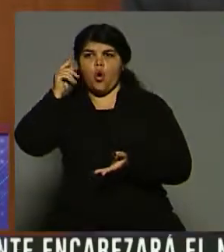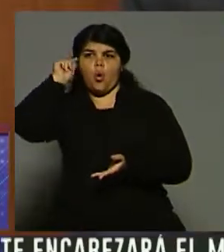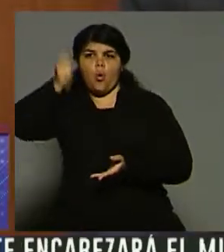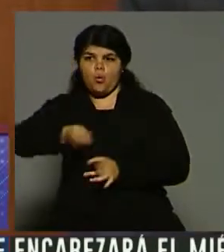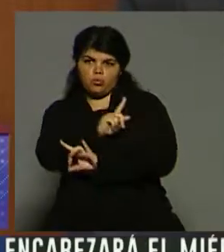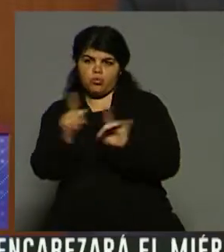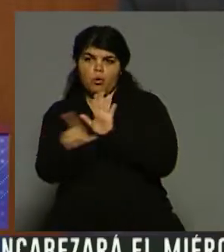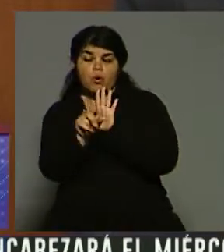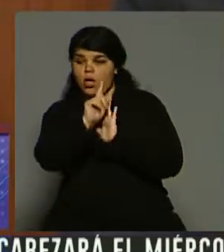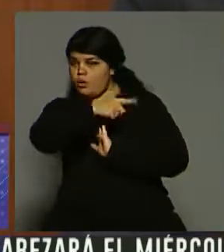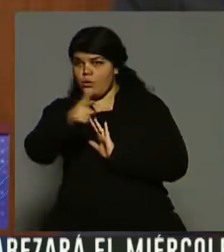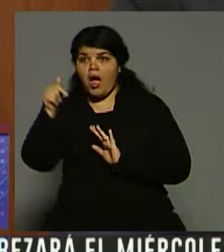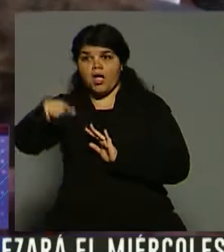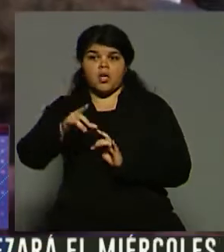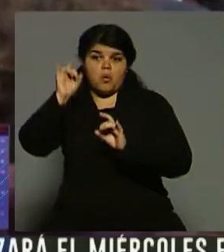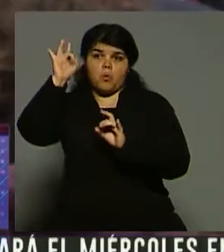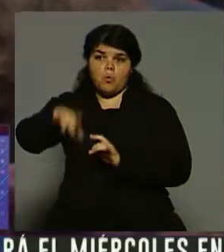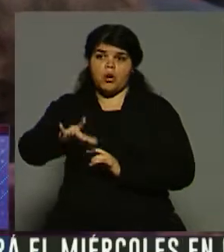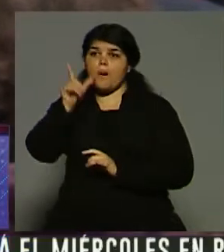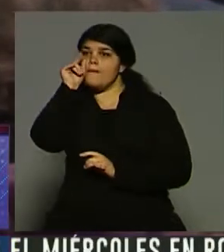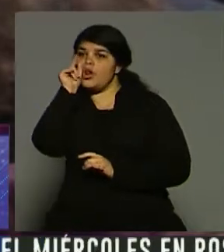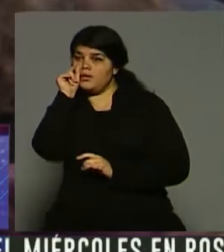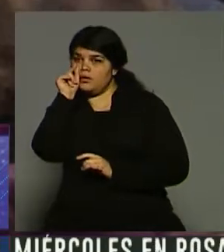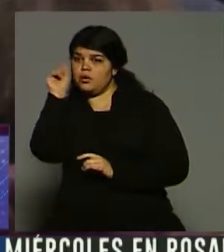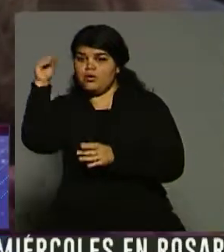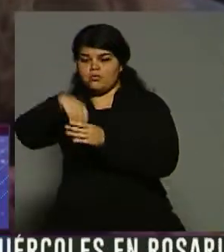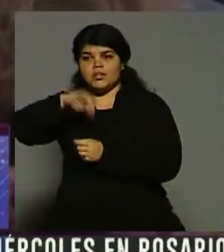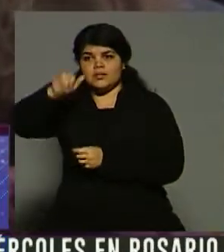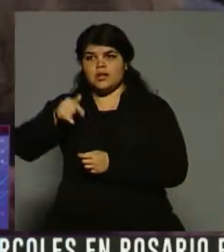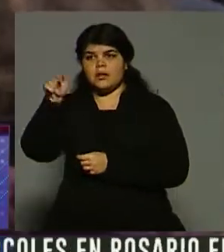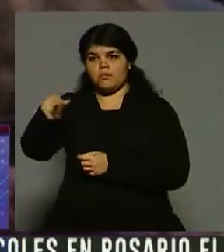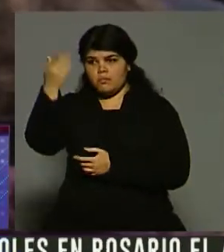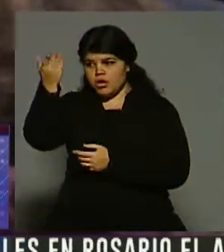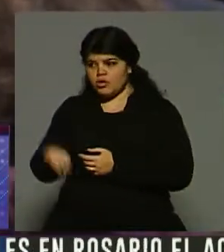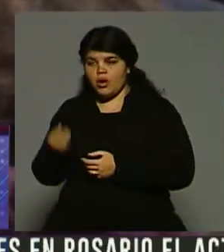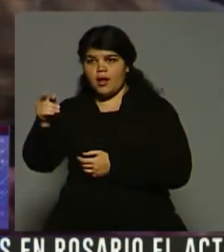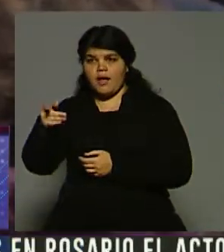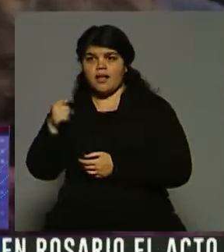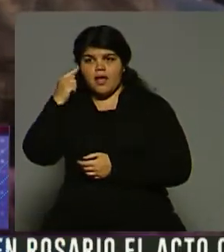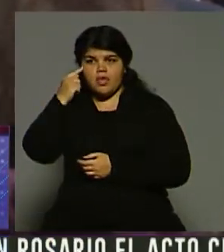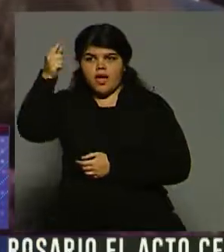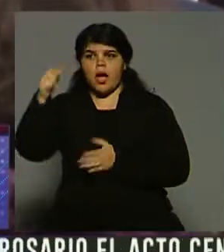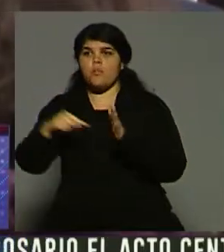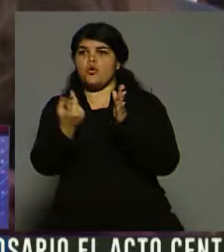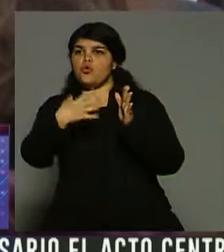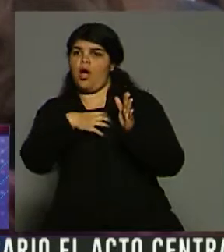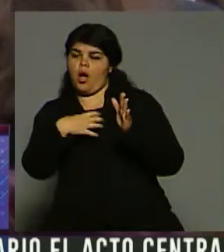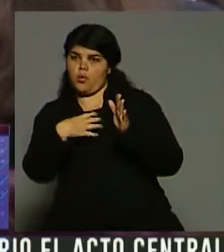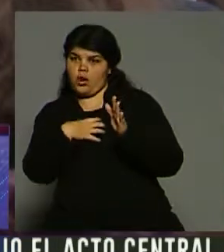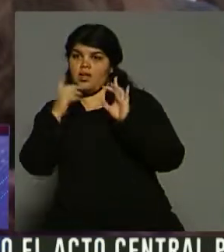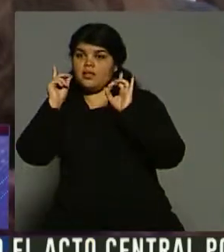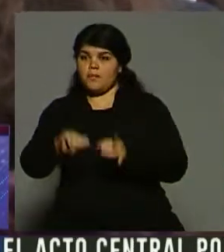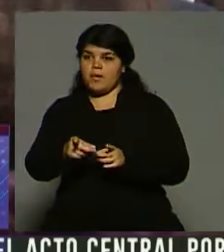por lo tanto es una impugnación de carácter político. Estamos hablando de la persona que ha sido el ideólogo del Itenaula, de las